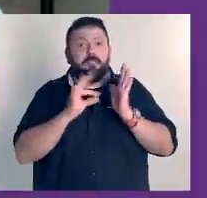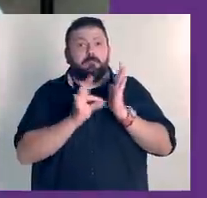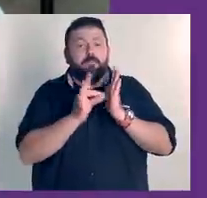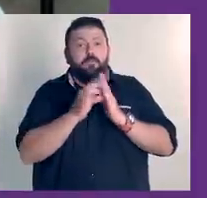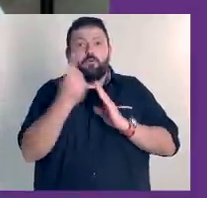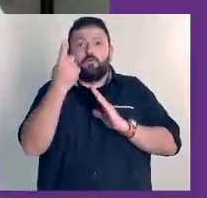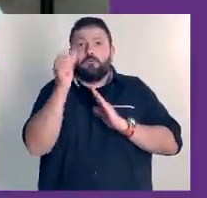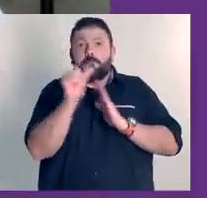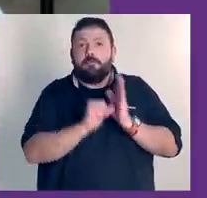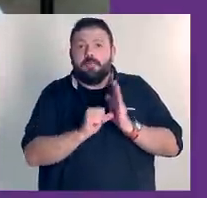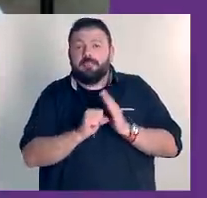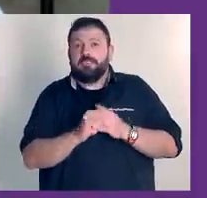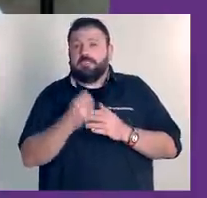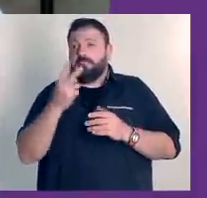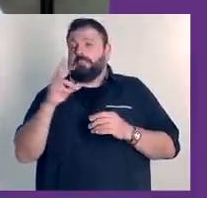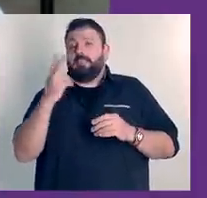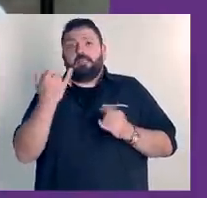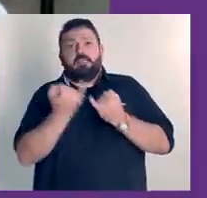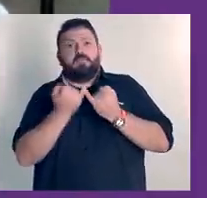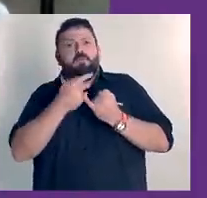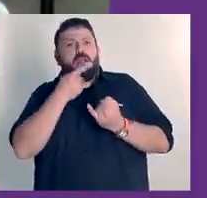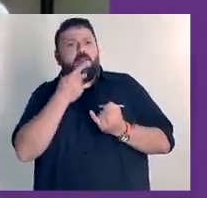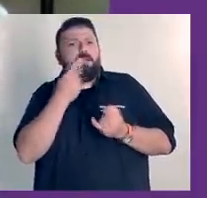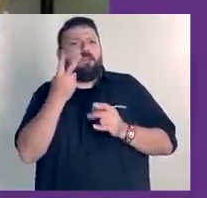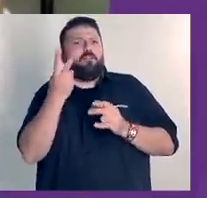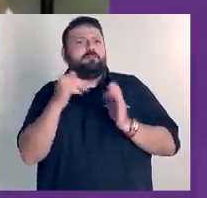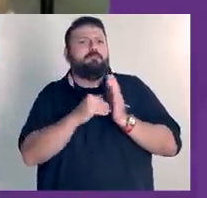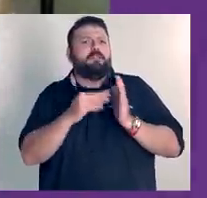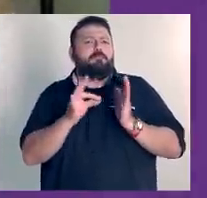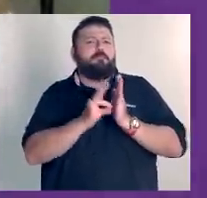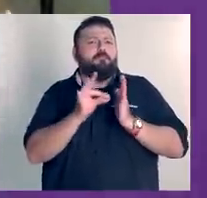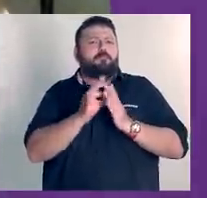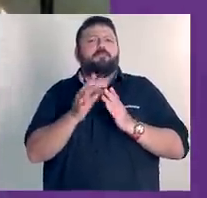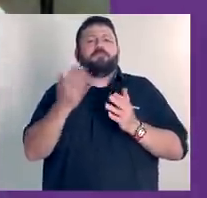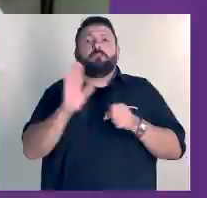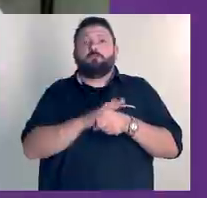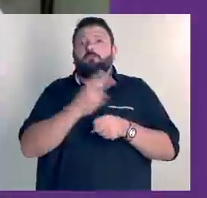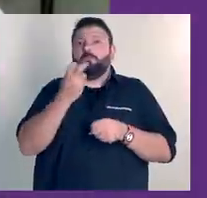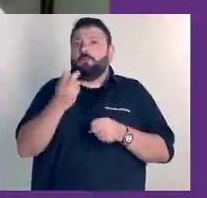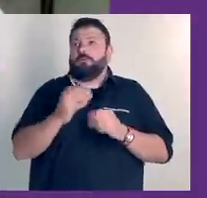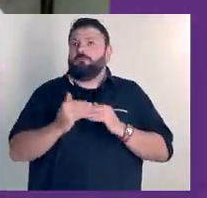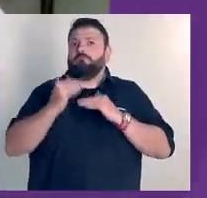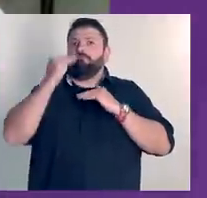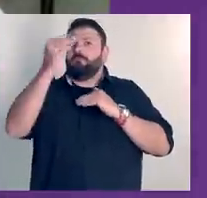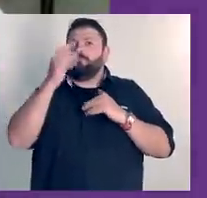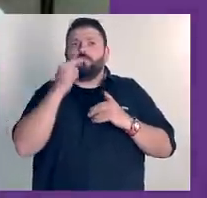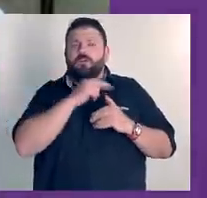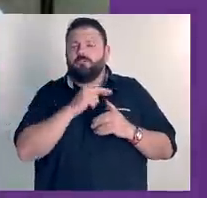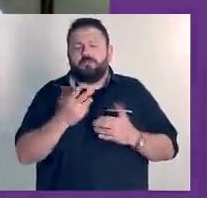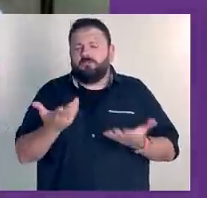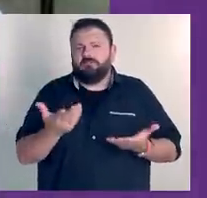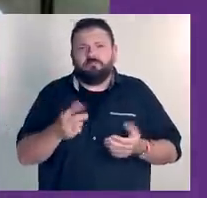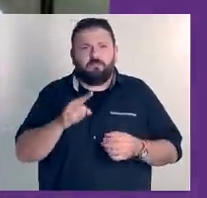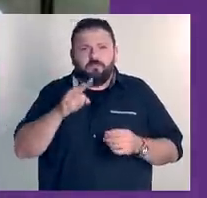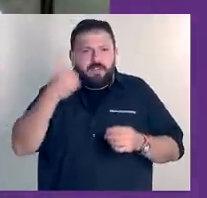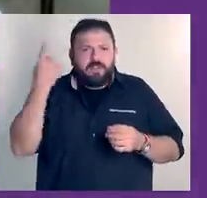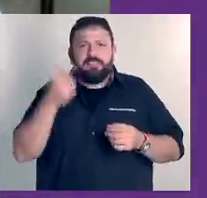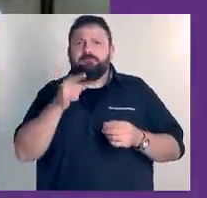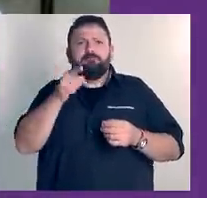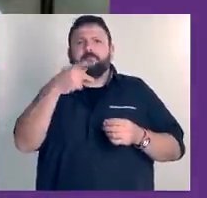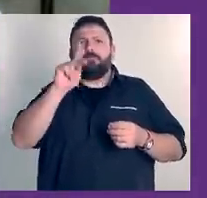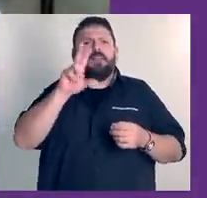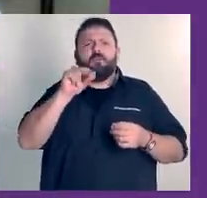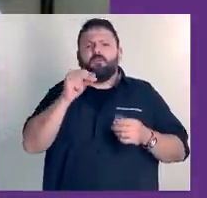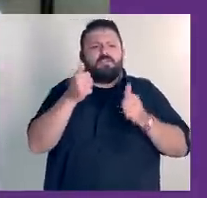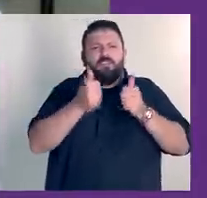así que hablarte de 2,000 puntos, pues es el 300% menos, ¿verdad? Es algo bien factible, pero no te quedes con